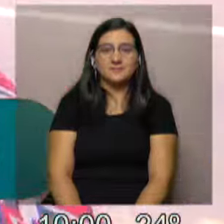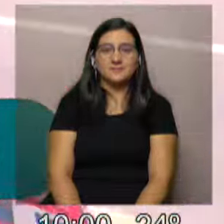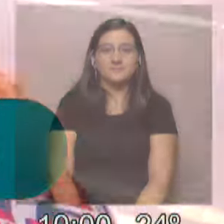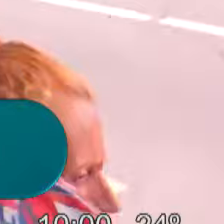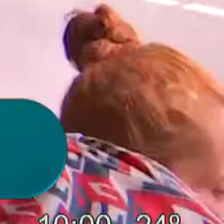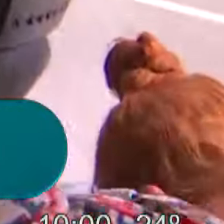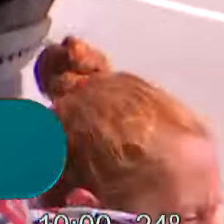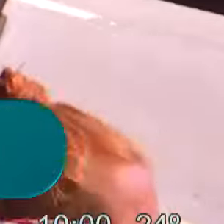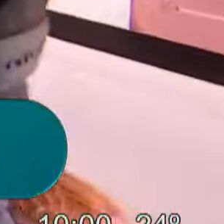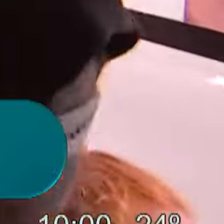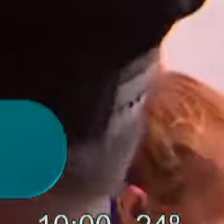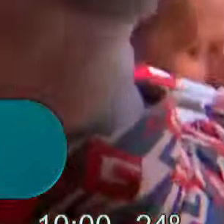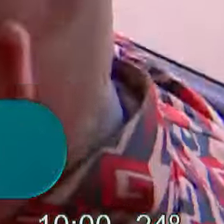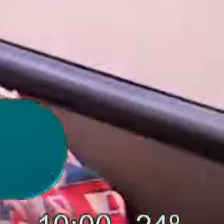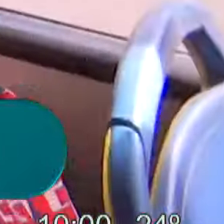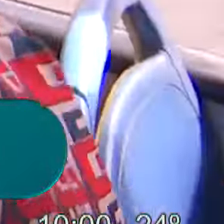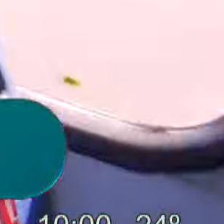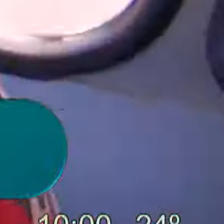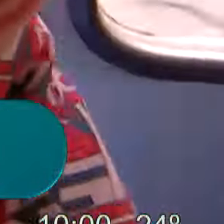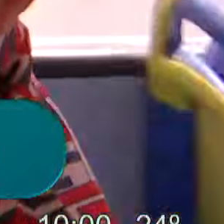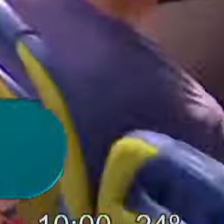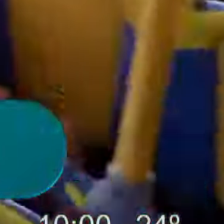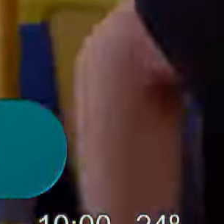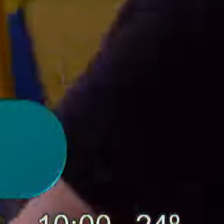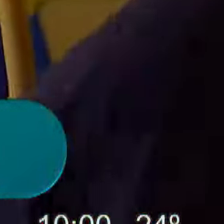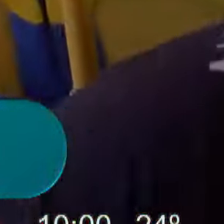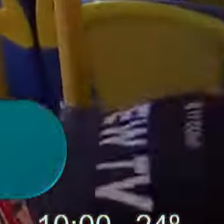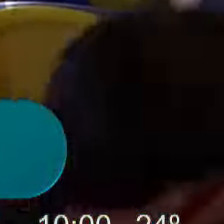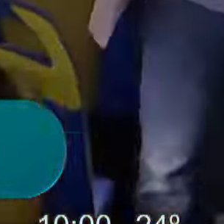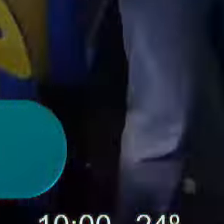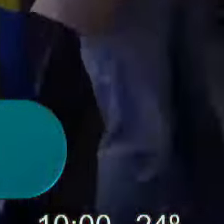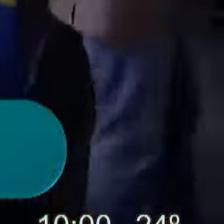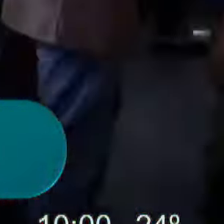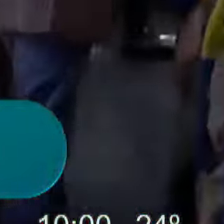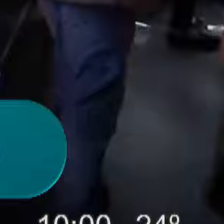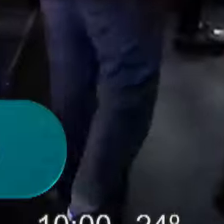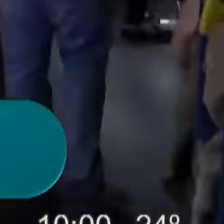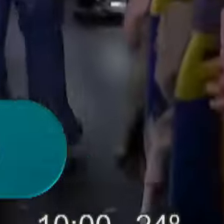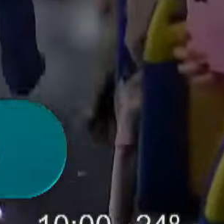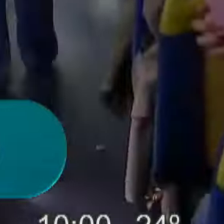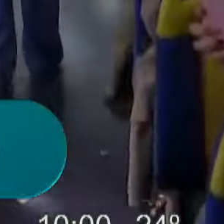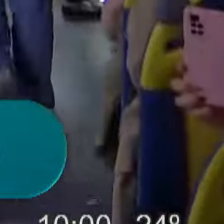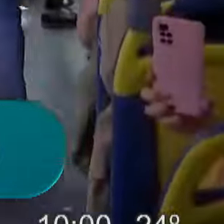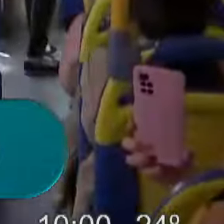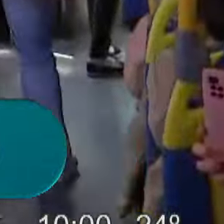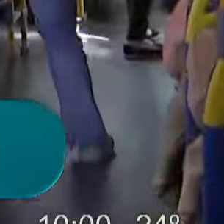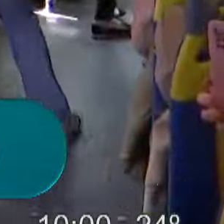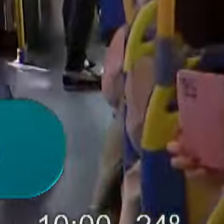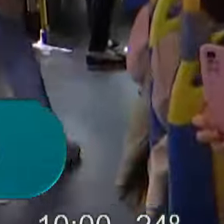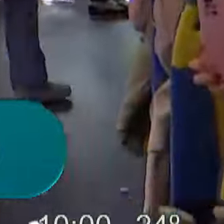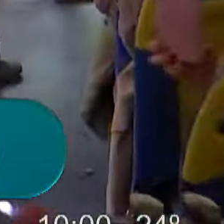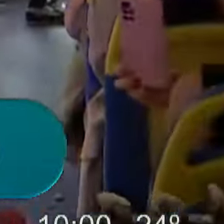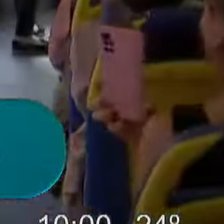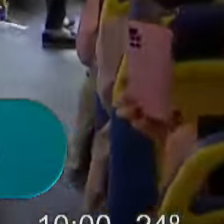a eliminar? Si ya está demostrado que yo soy el candela. Dice que cuando canto las mujeres